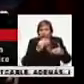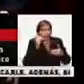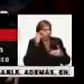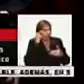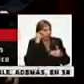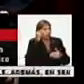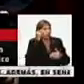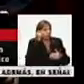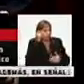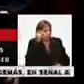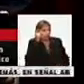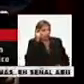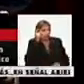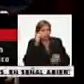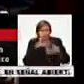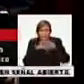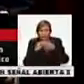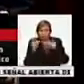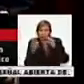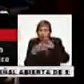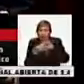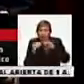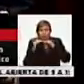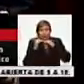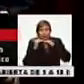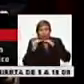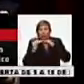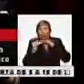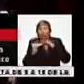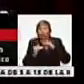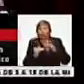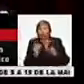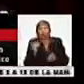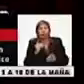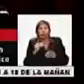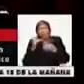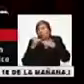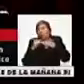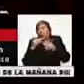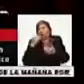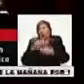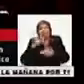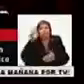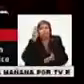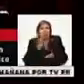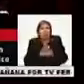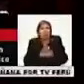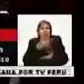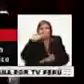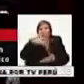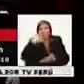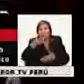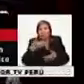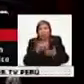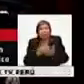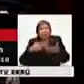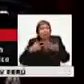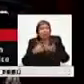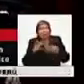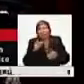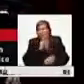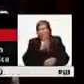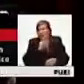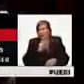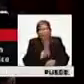y entender que la historia no es lineal, que no iba de un golpe a otro golpe, de una inauguración a